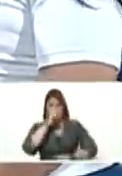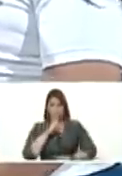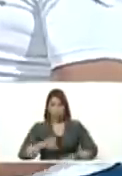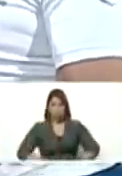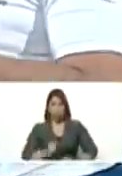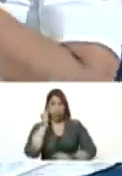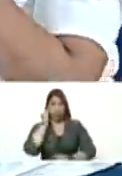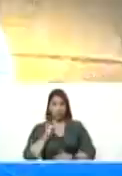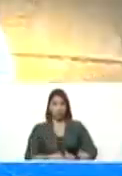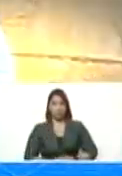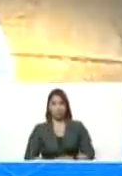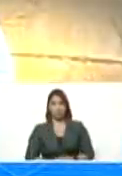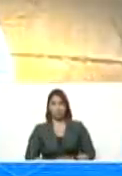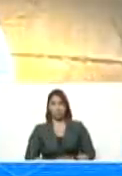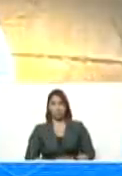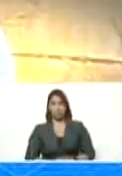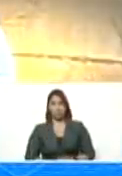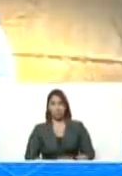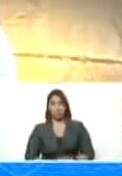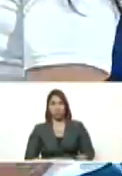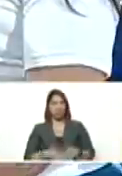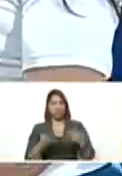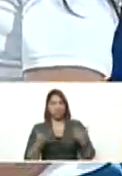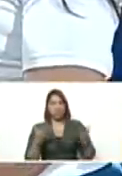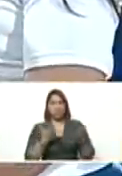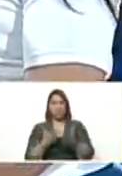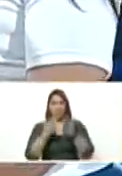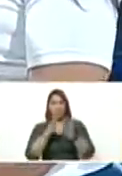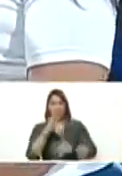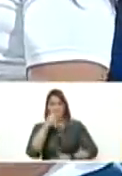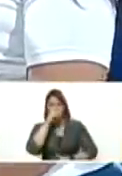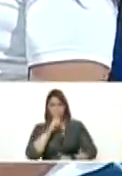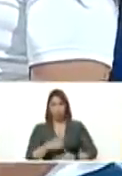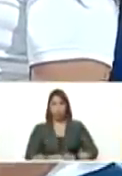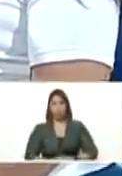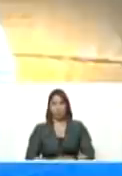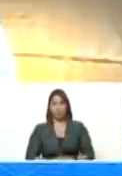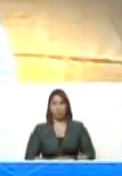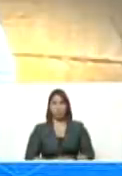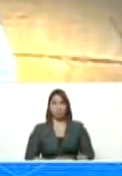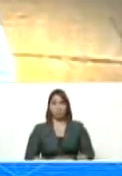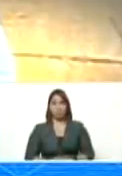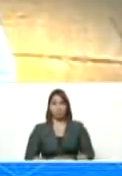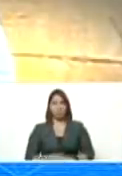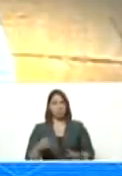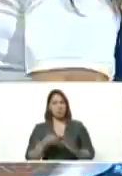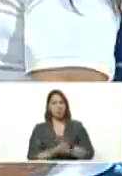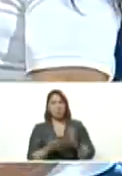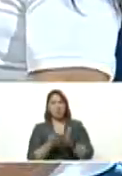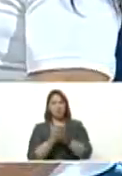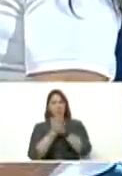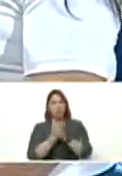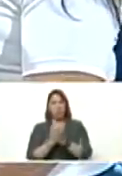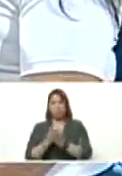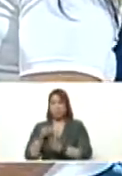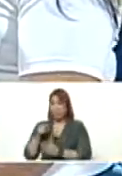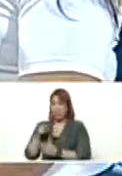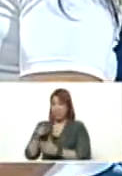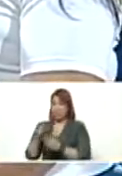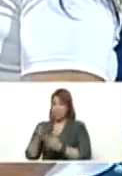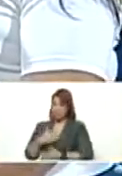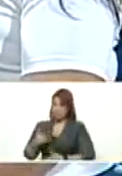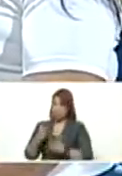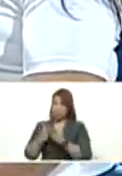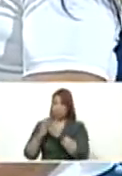años? Sí. Qué bella. ¿Qué está estudiando? Ya quinto año. ¿Quinto año? ¿Y qué quiere estudiar después? Ella quiere